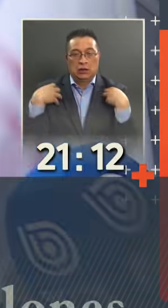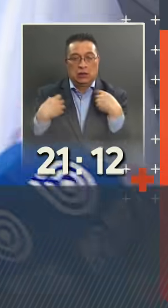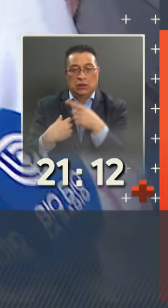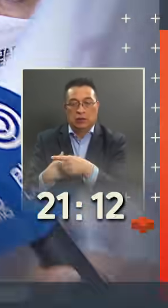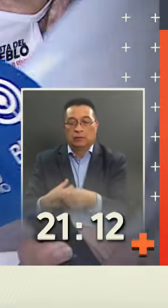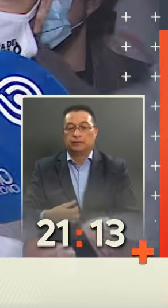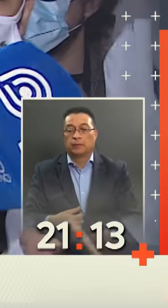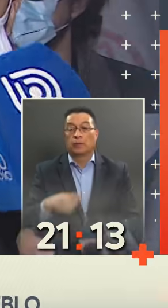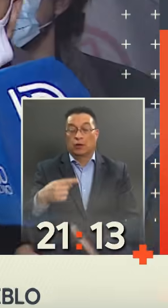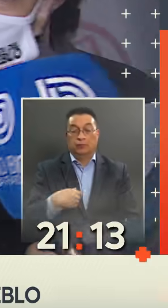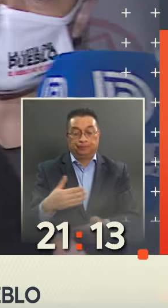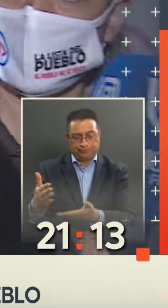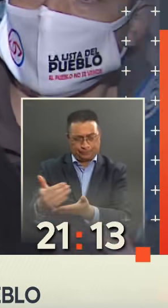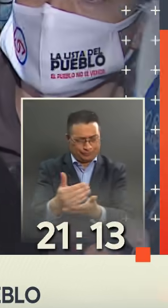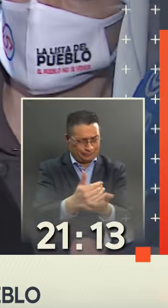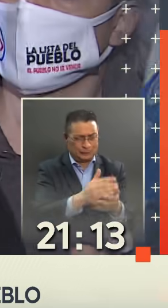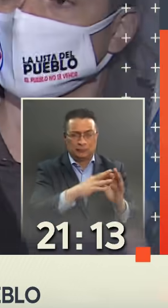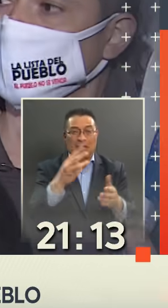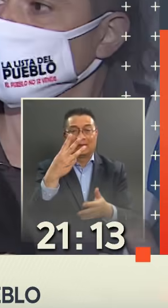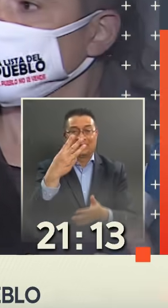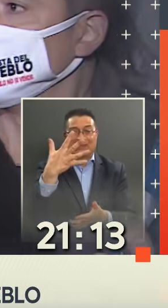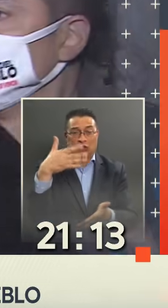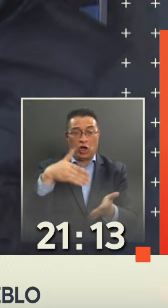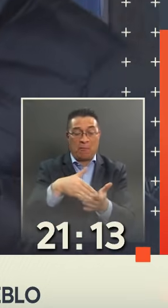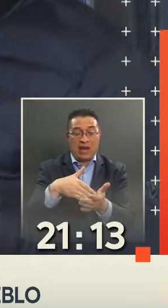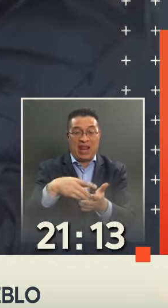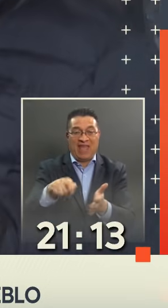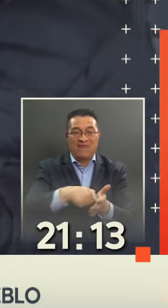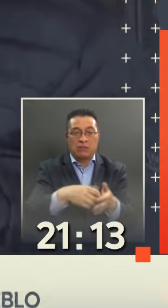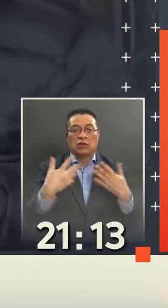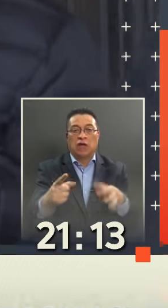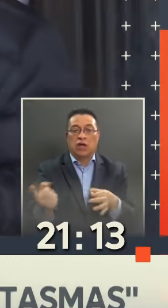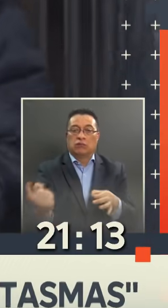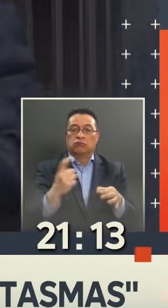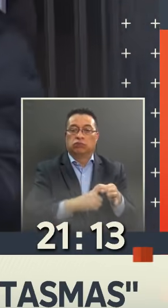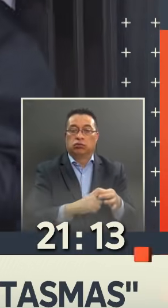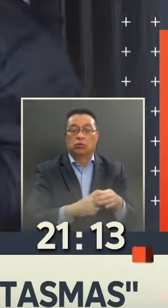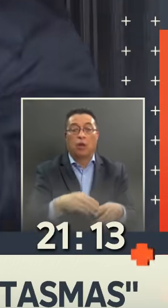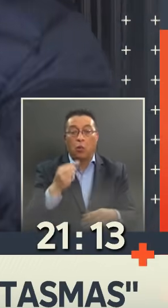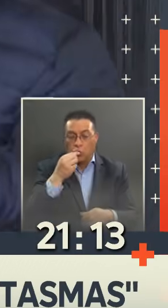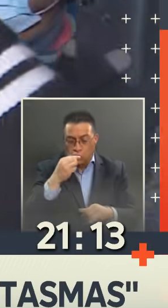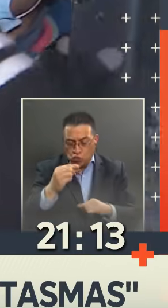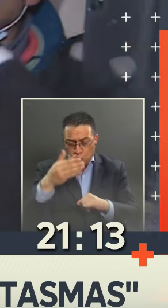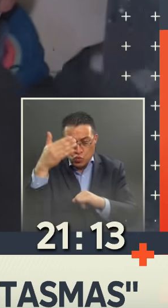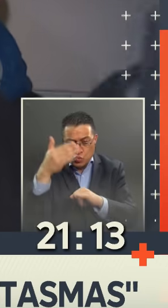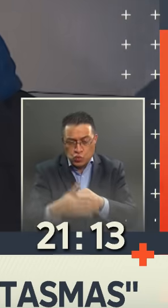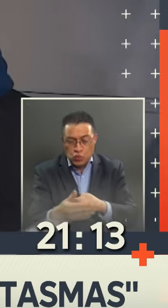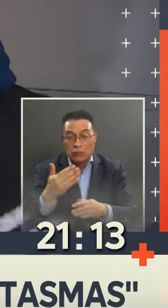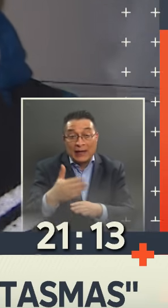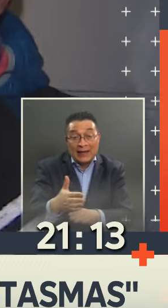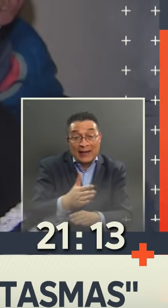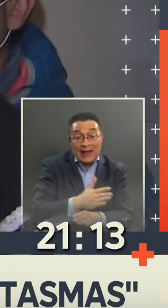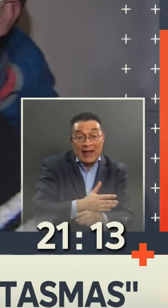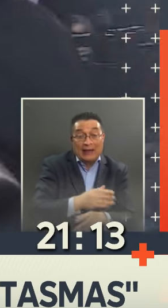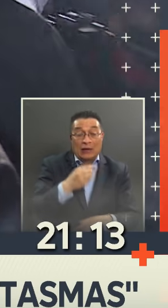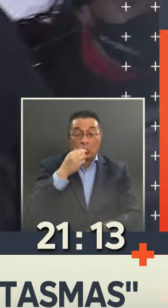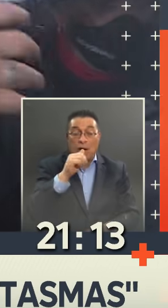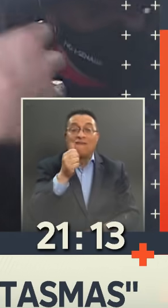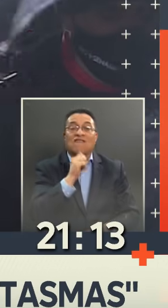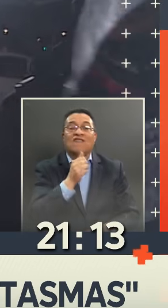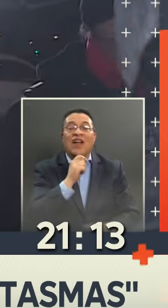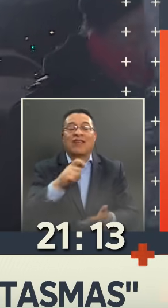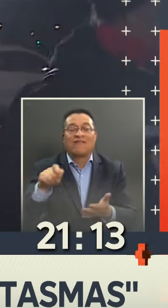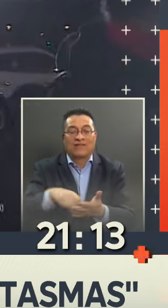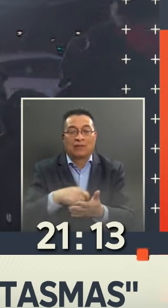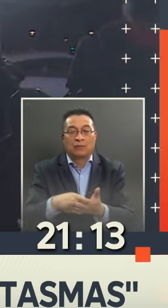reunimos alrededor de 35.000 firmas y venimos a inscribirnos. Llegó casi al plazo límite, pues horas antes aún le faltaban firmas. Tres